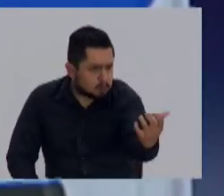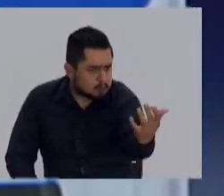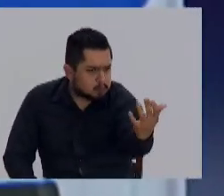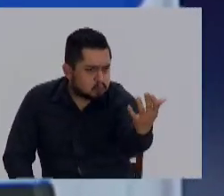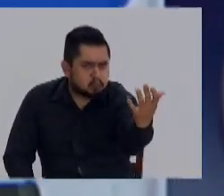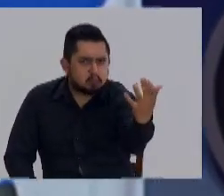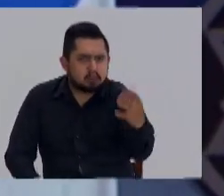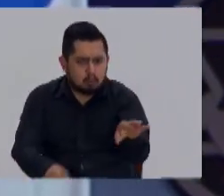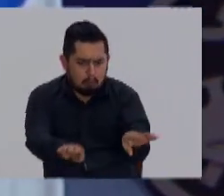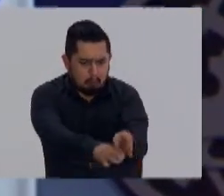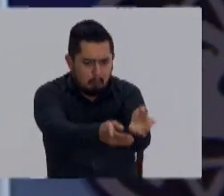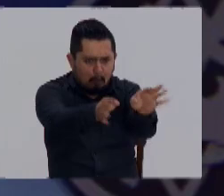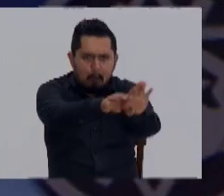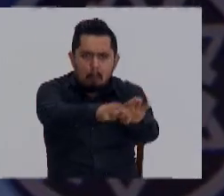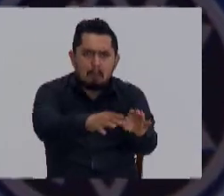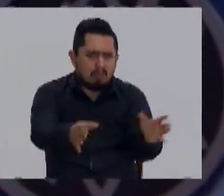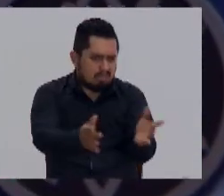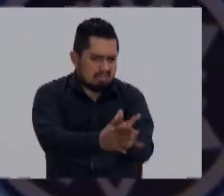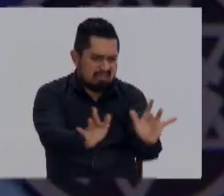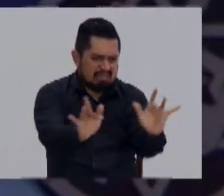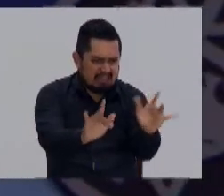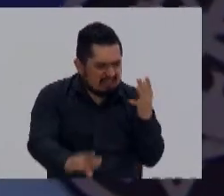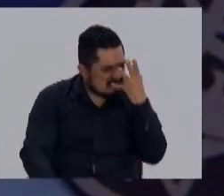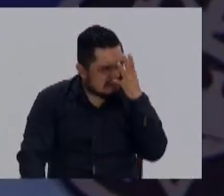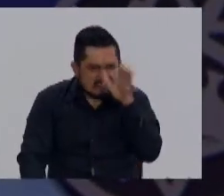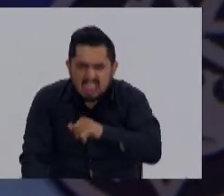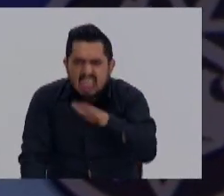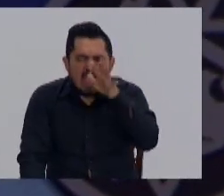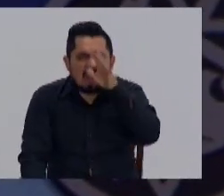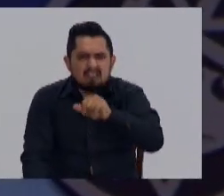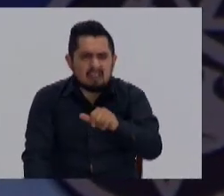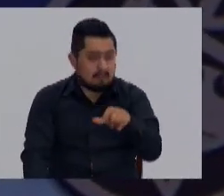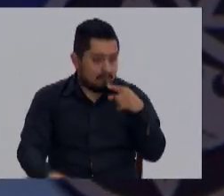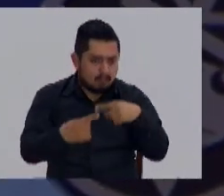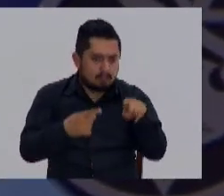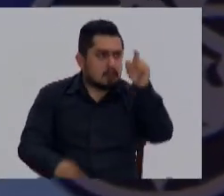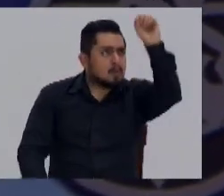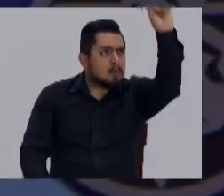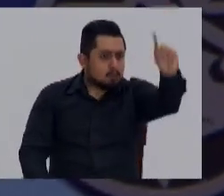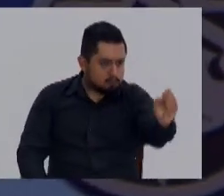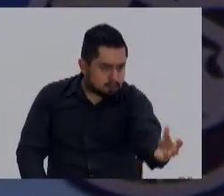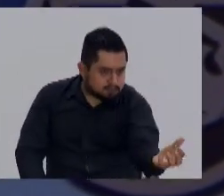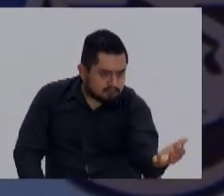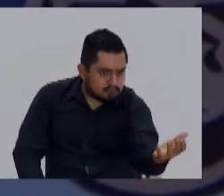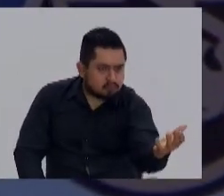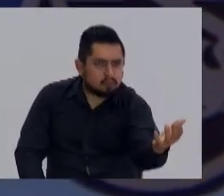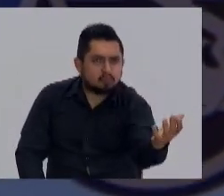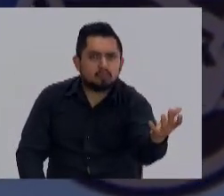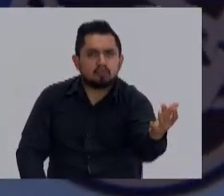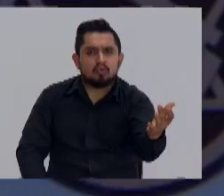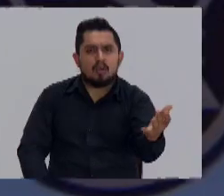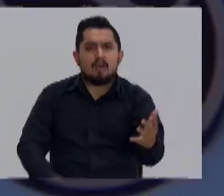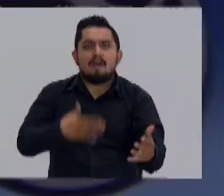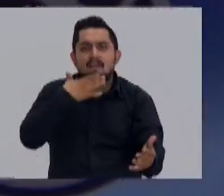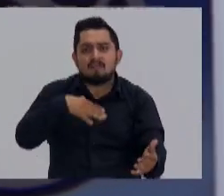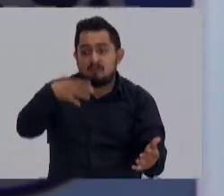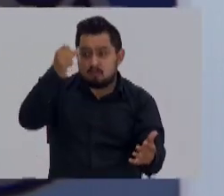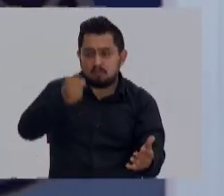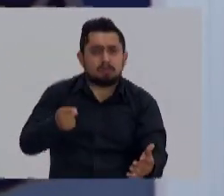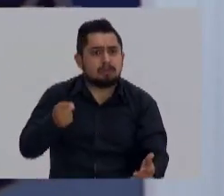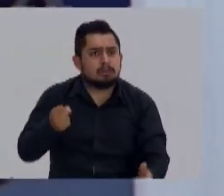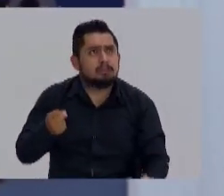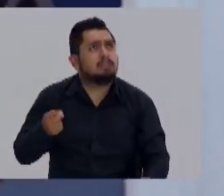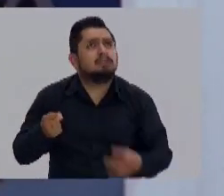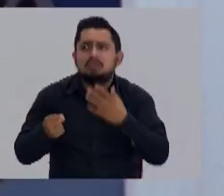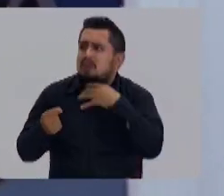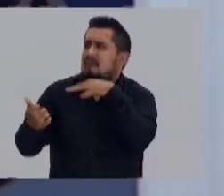un arbusto que no tenía ni belleza. Mas sin embargo, cuando Moisés le dijo: ¿y qué le voy a